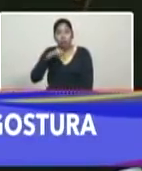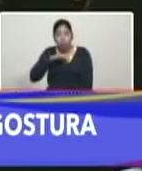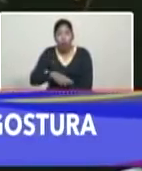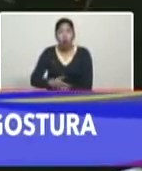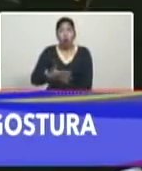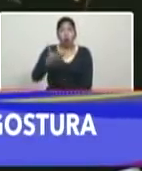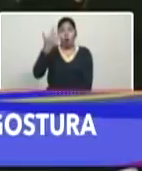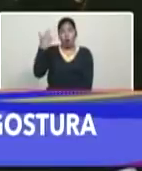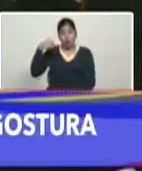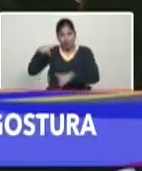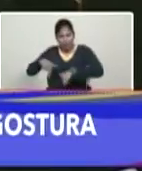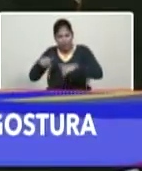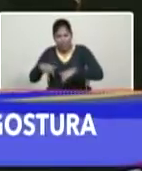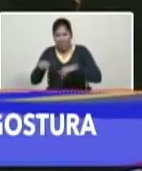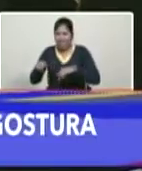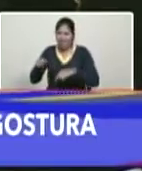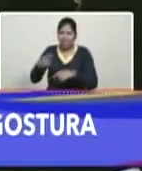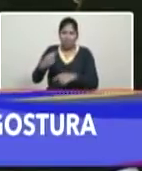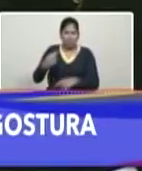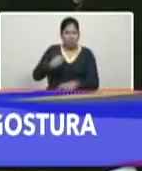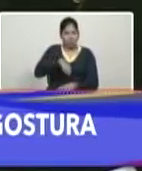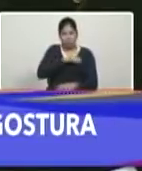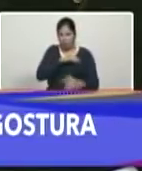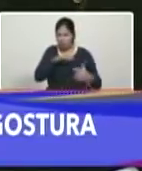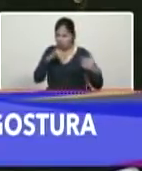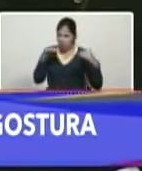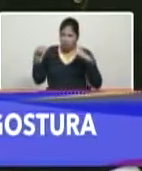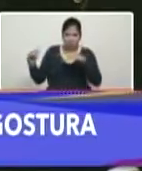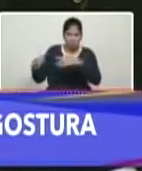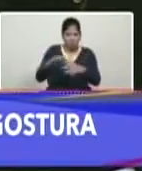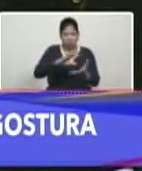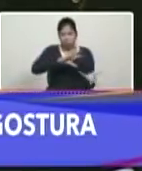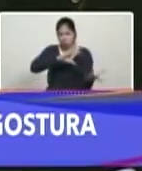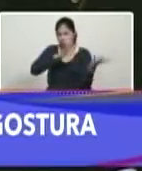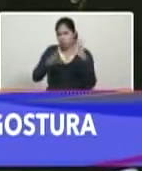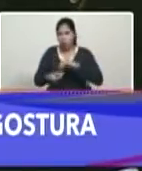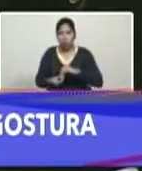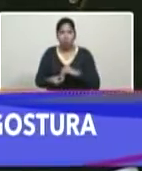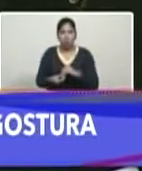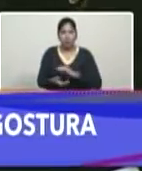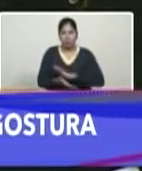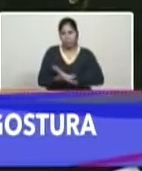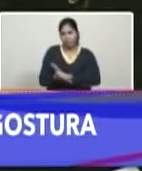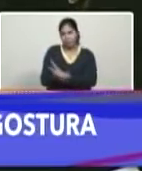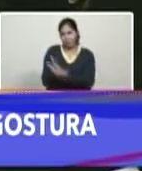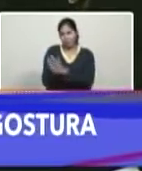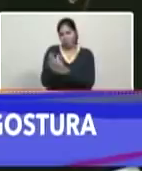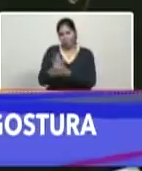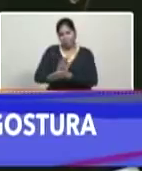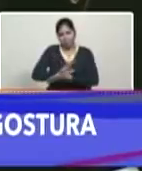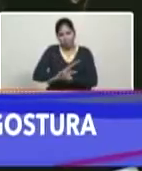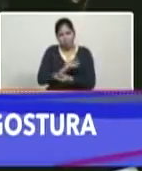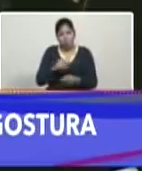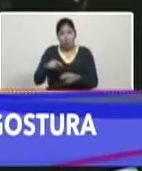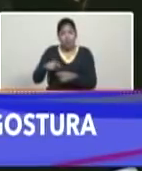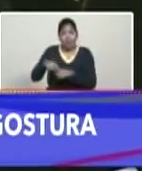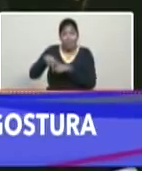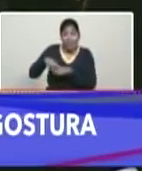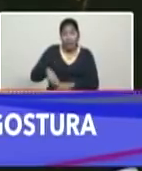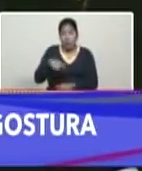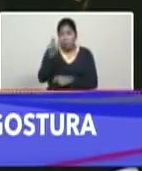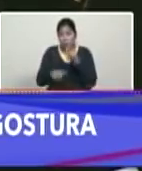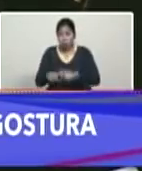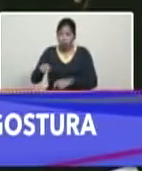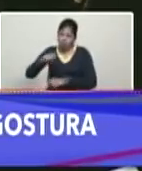América, que habían instaurado durante 300 años el esclavismo, trayendo a